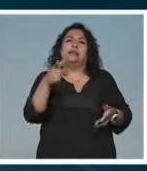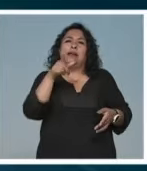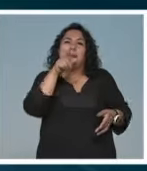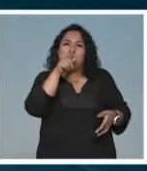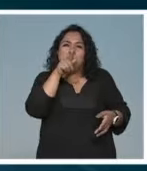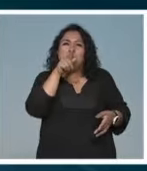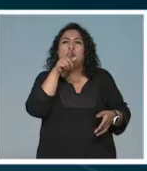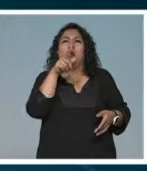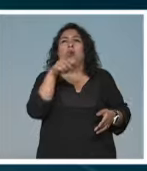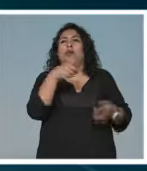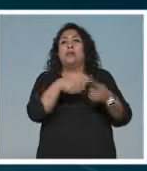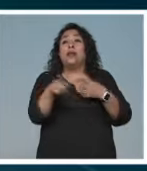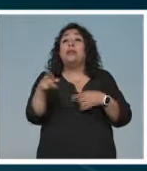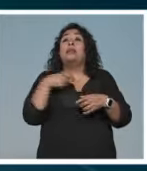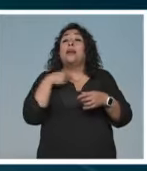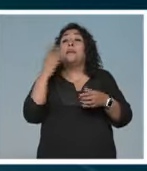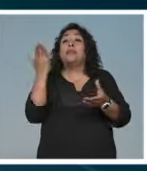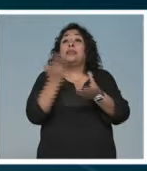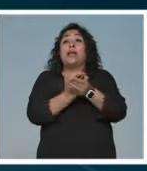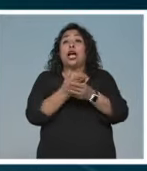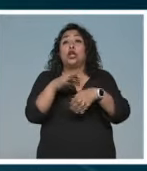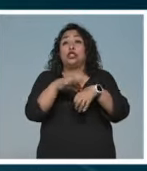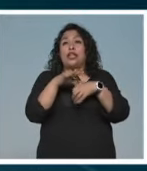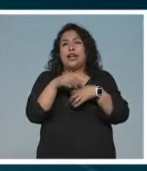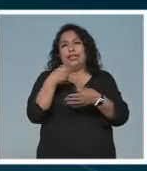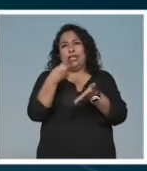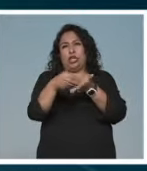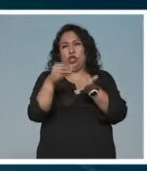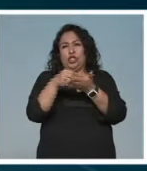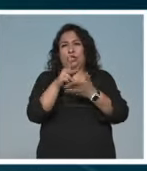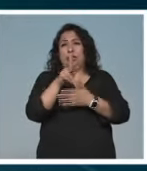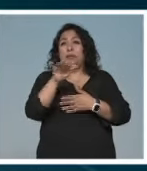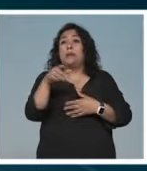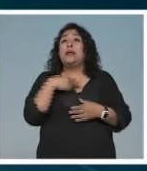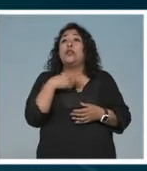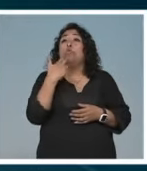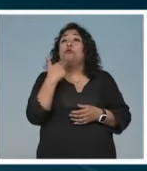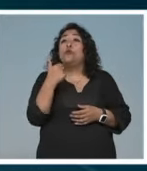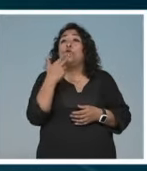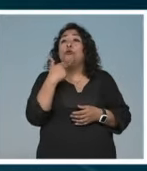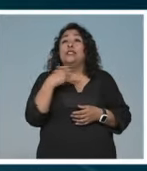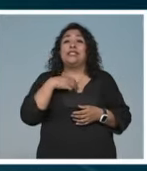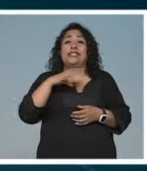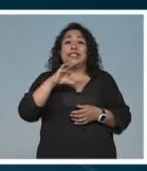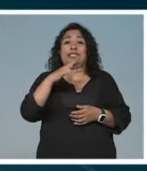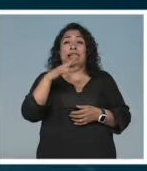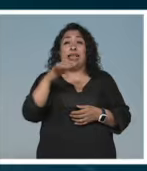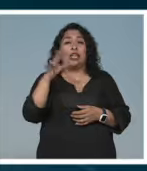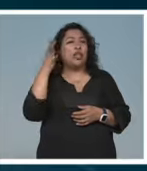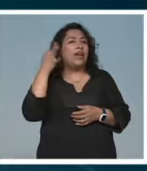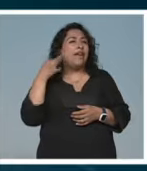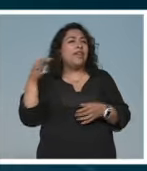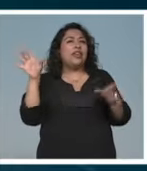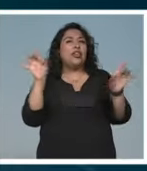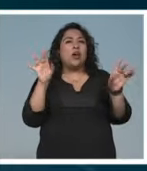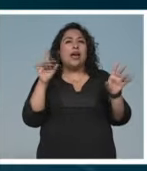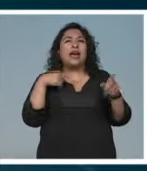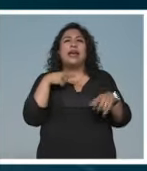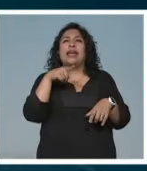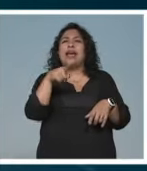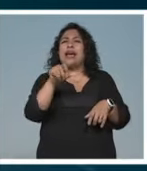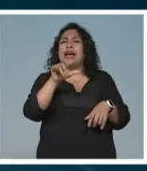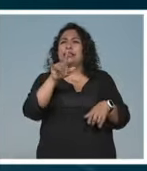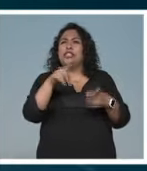tacos de carnitas y la cochinita pibil, y entre los postres, el chilacayote será un cabello de ángel. La biznaga a citrón